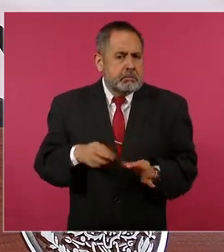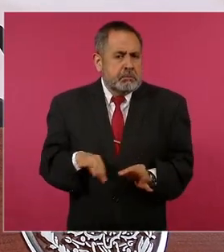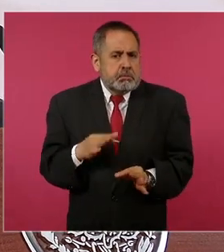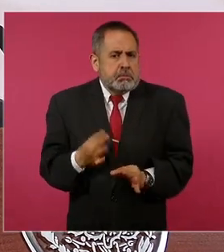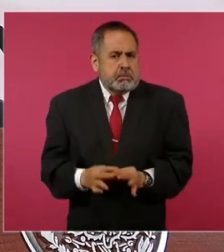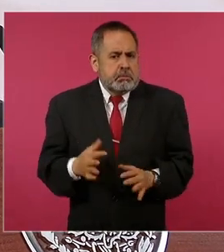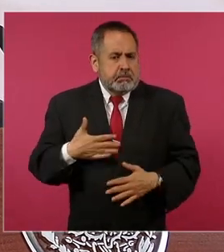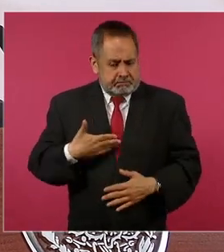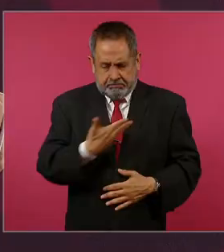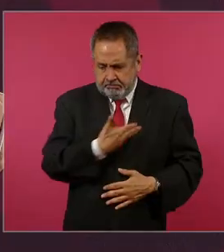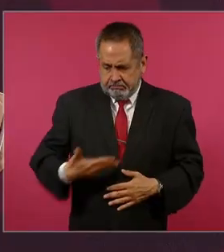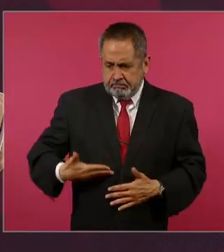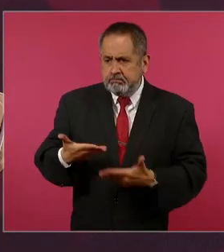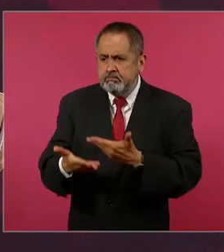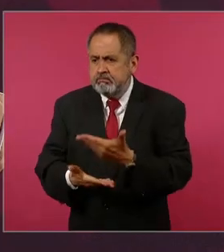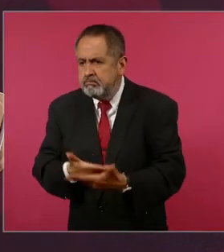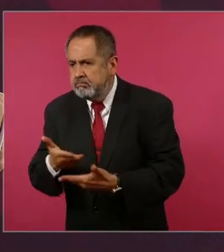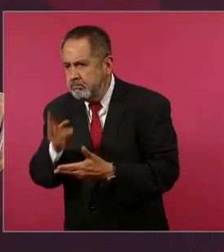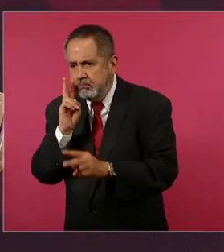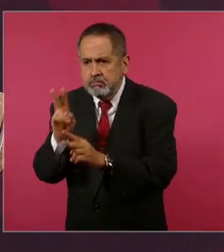eso.